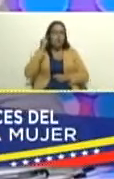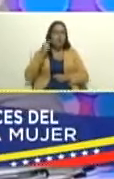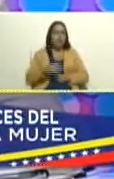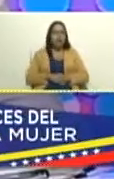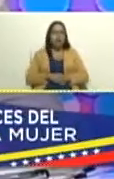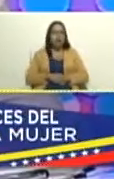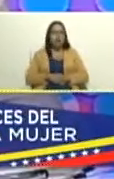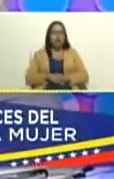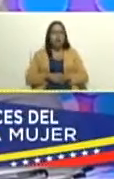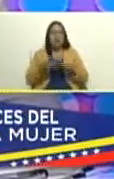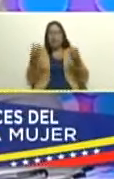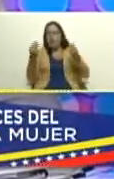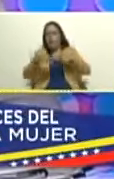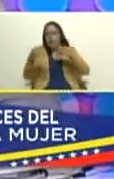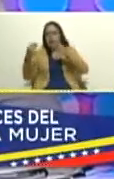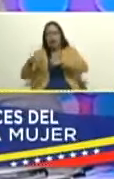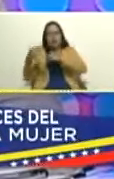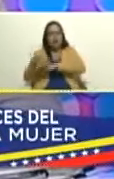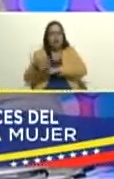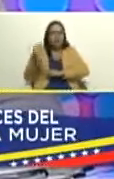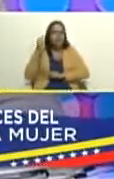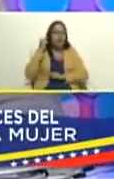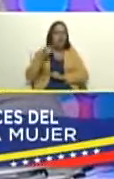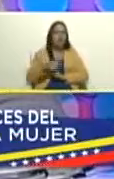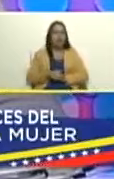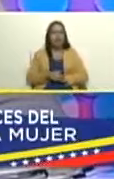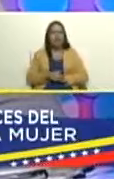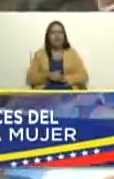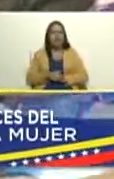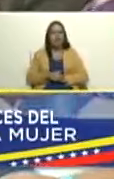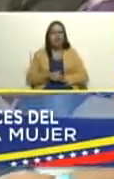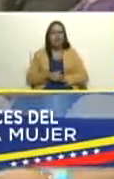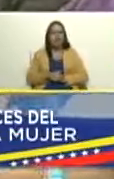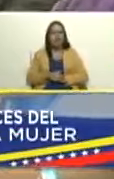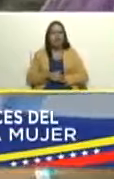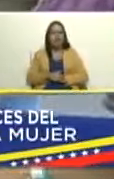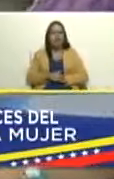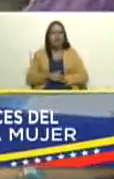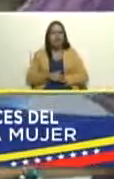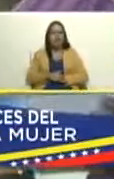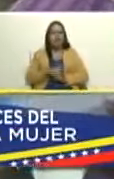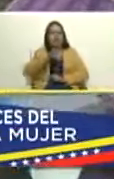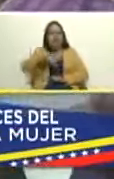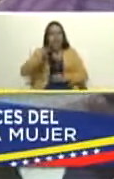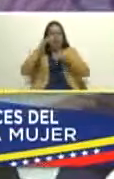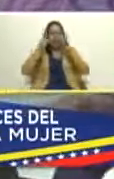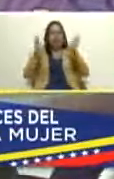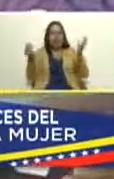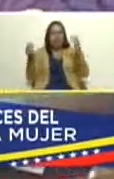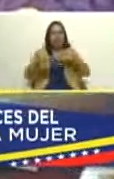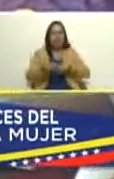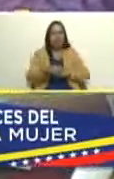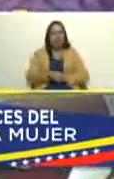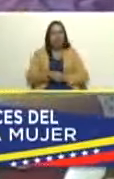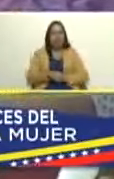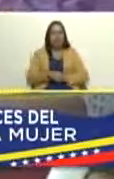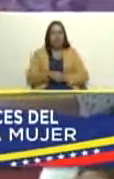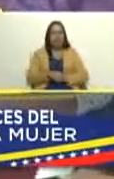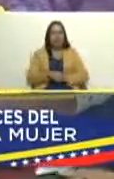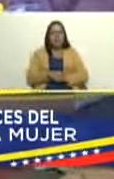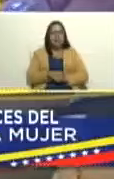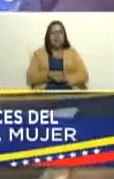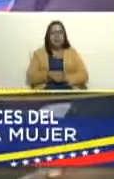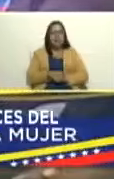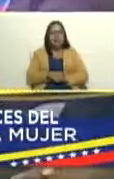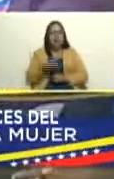Para miles. Para miles, para llegar sobre todo a donde no hemos